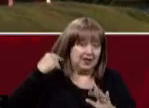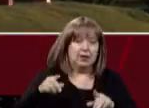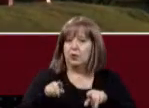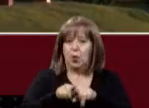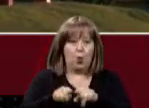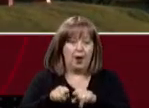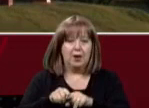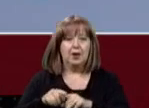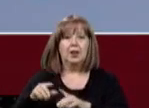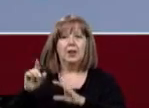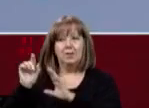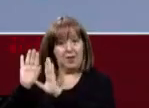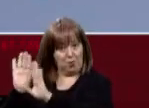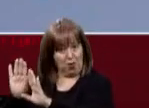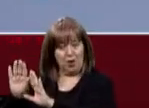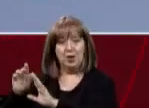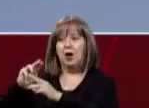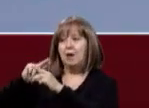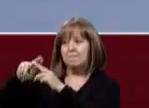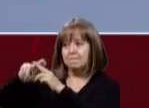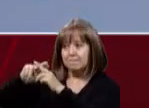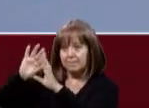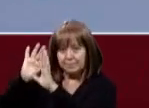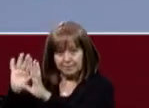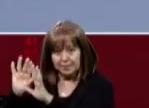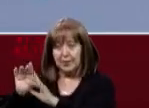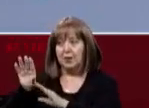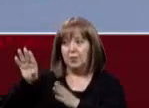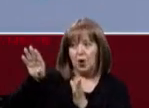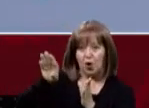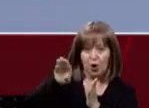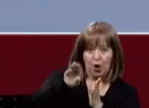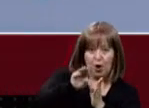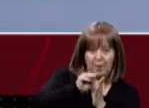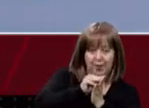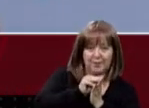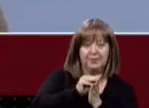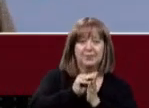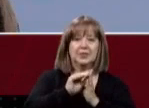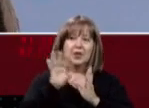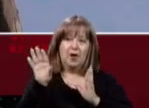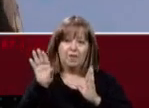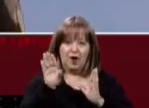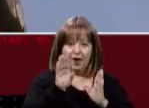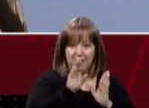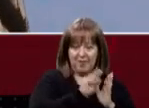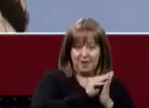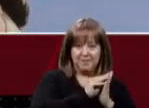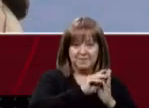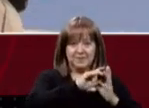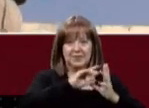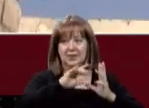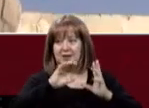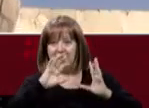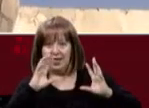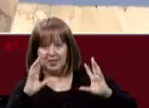a copiar la cabeza original y la voy a hacer un anclaje al cuerpo